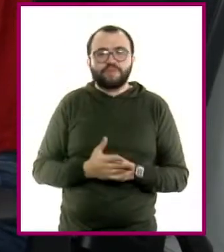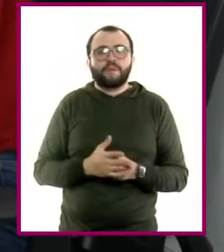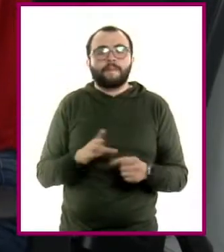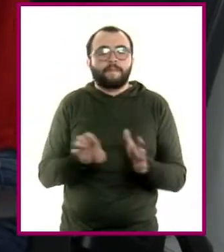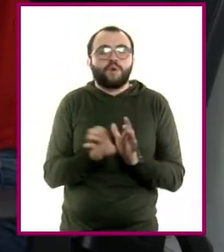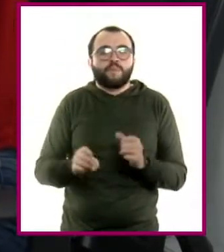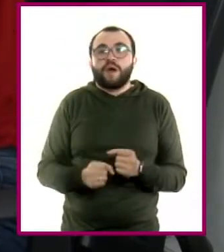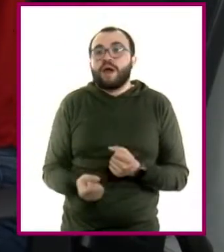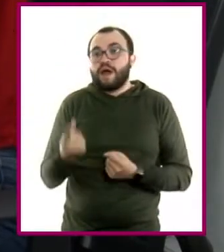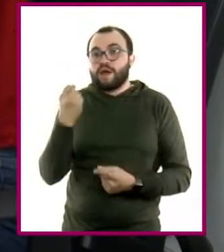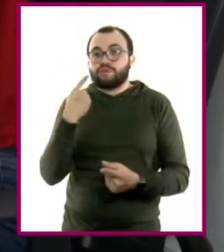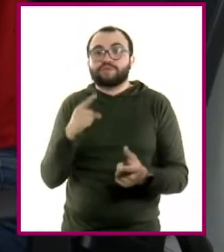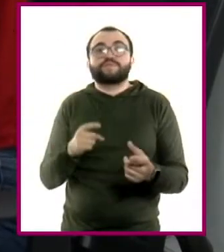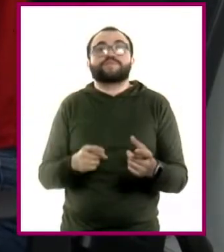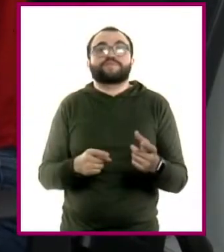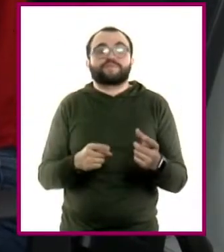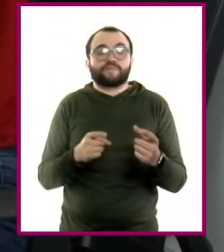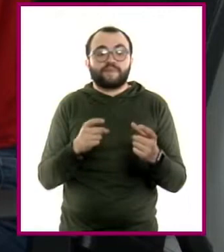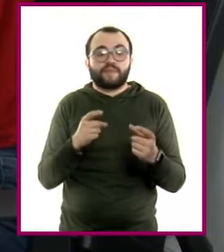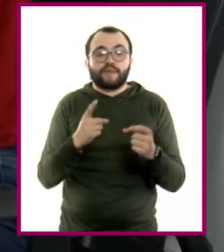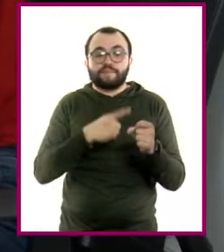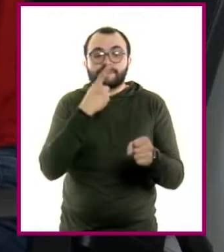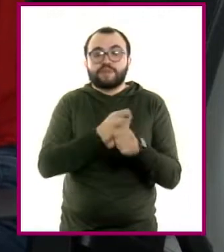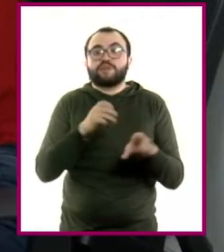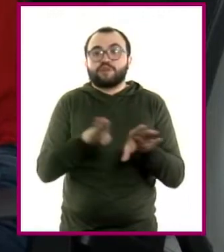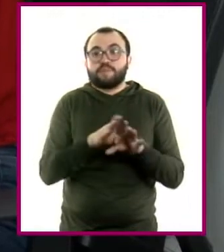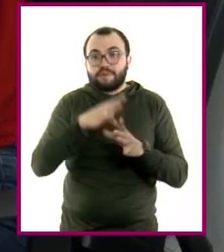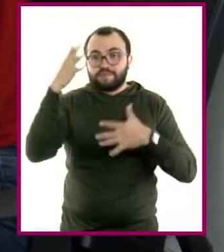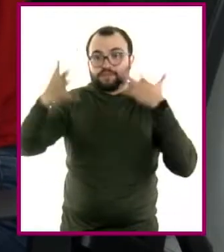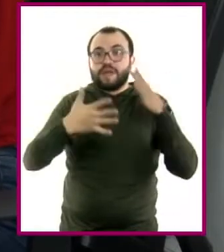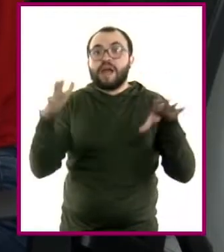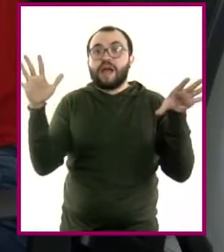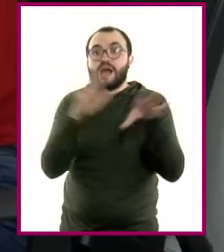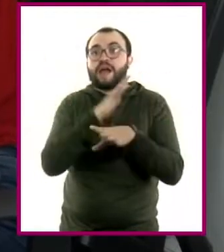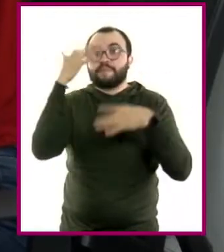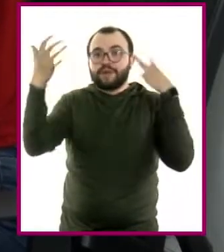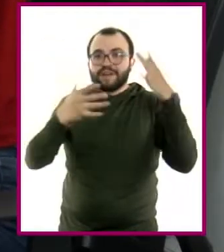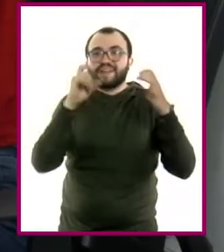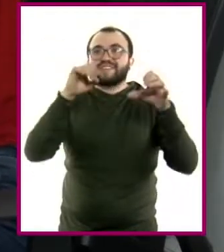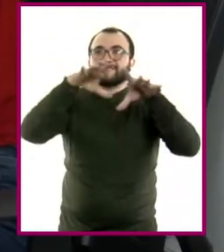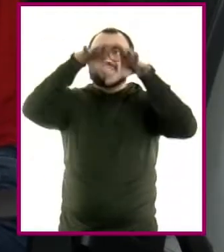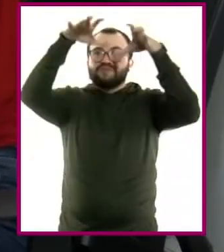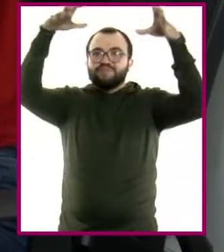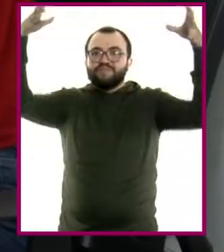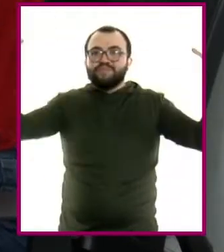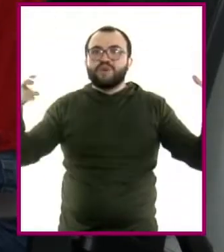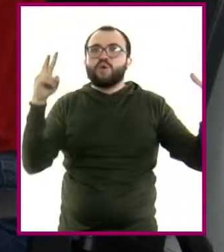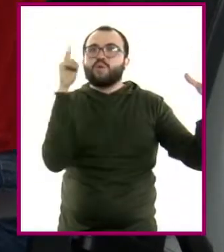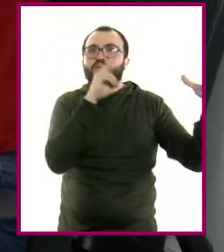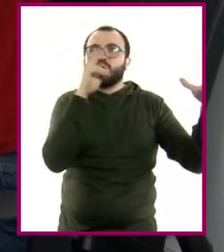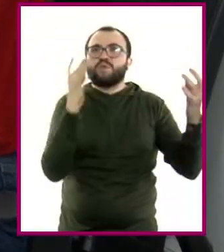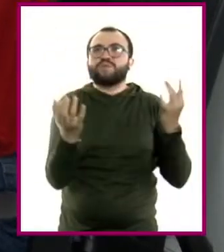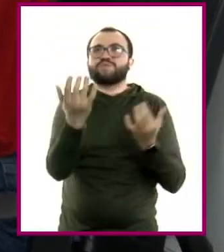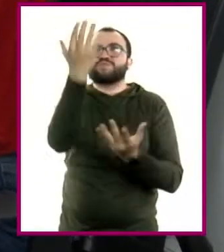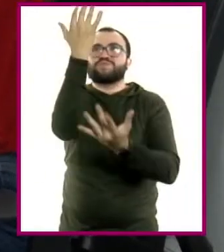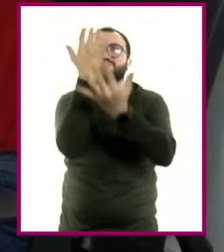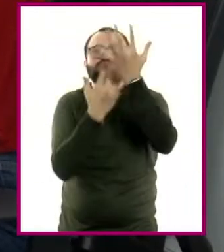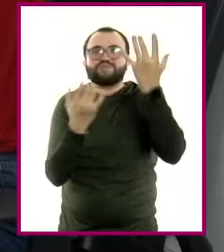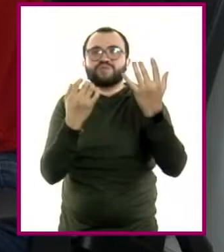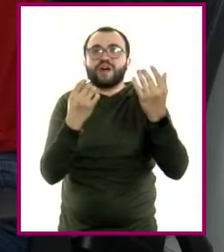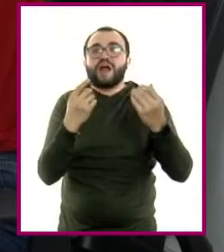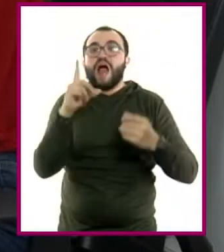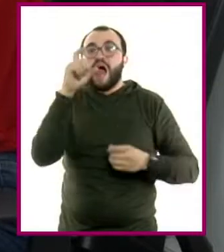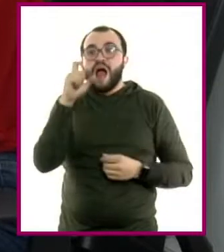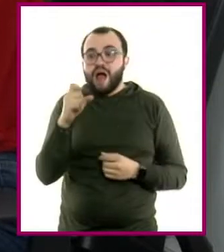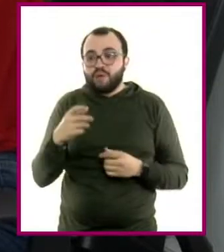principales problemas globales del medio ambiente son el cambio climático, el efecto invernadero, la capa de ozono, la contaminación de las aguas, de